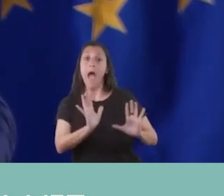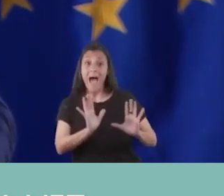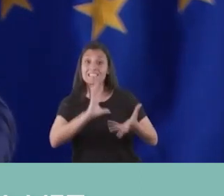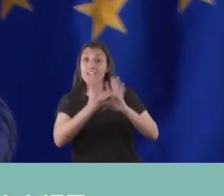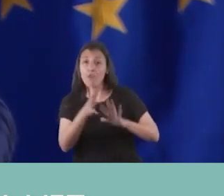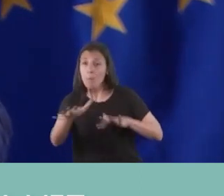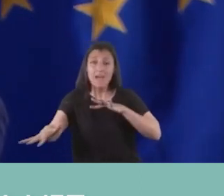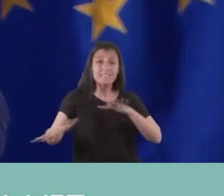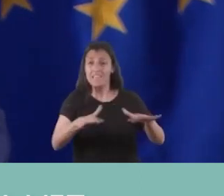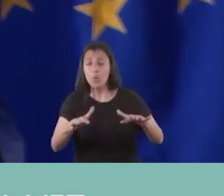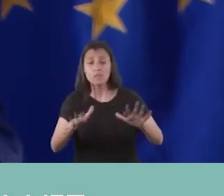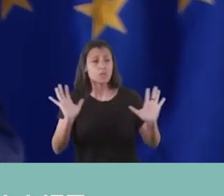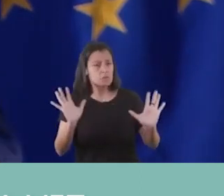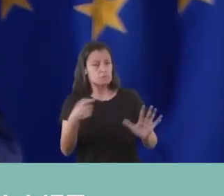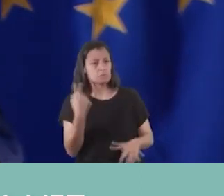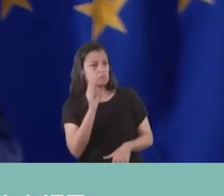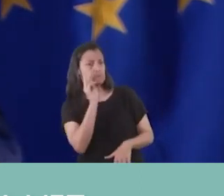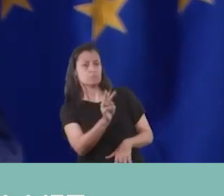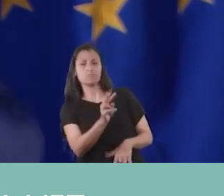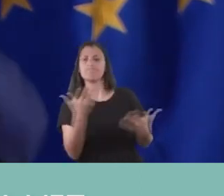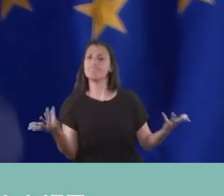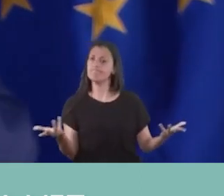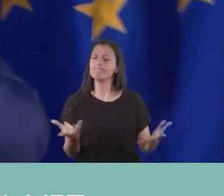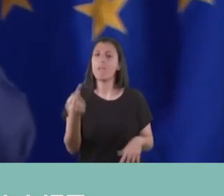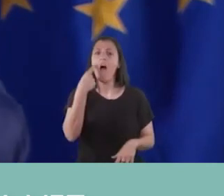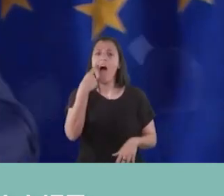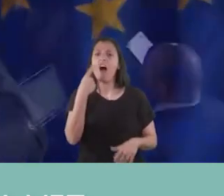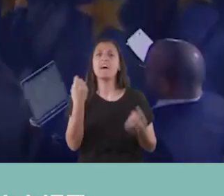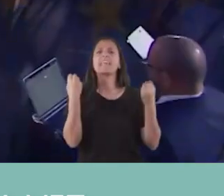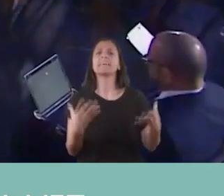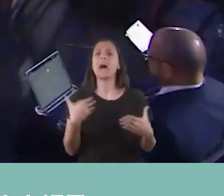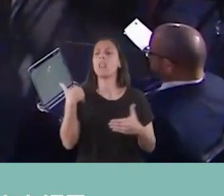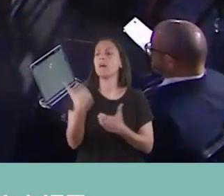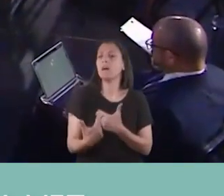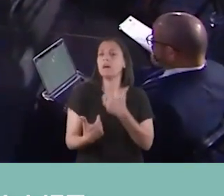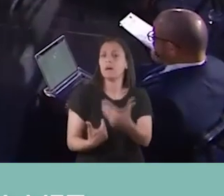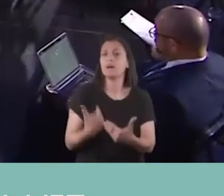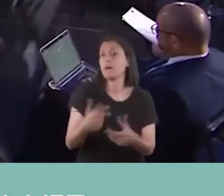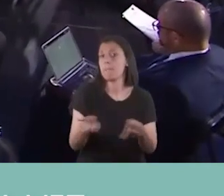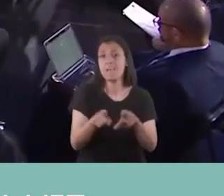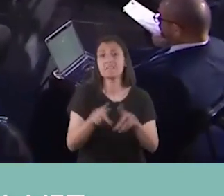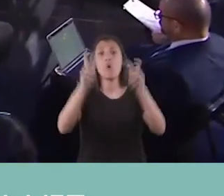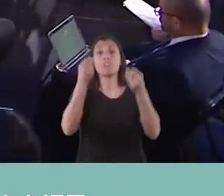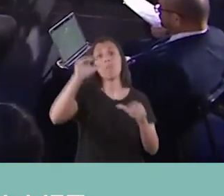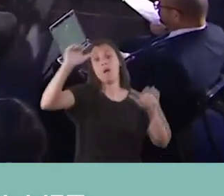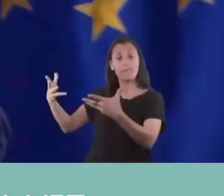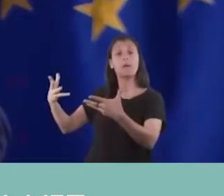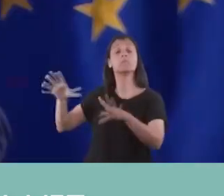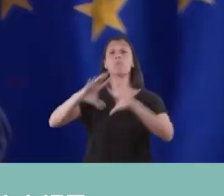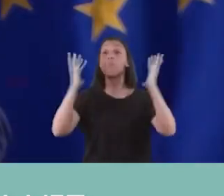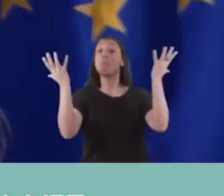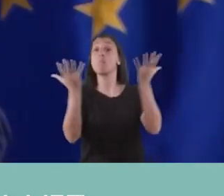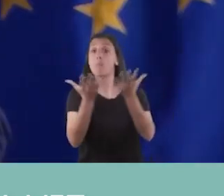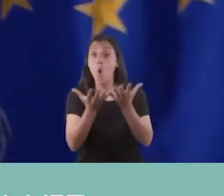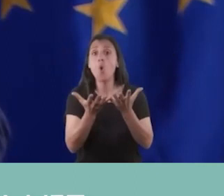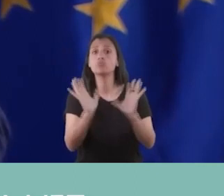escenario solo podemos esperar que el proceso de desigualdad que tanto acabo de criticar se profundice. Si el mundo